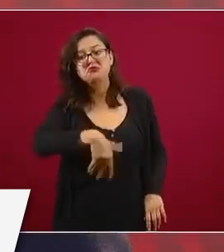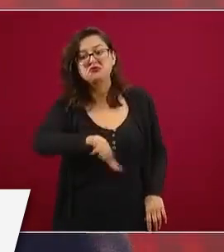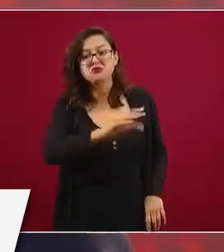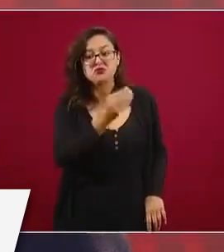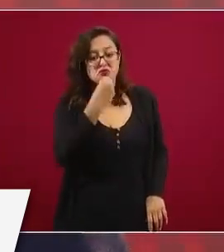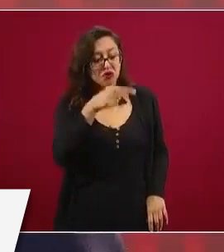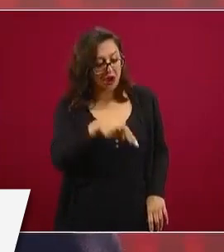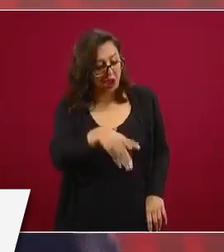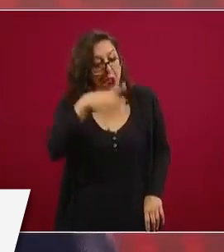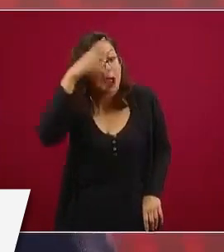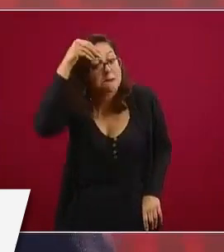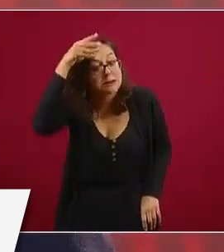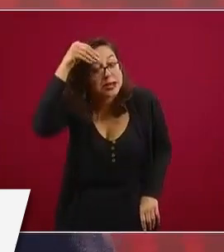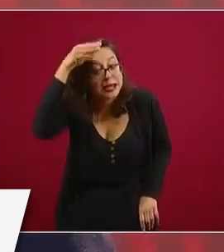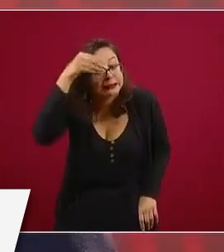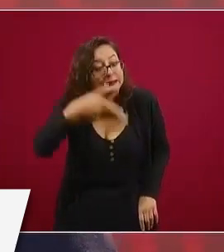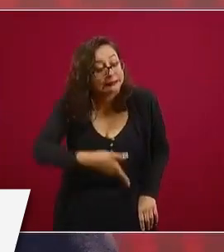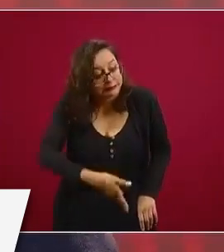aprende?